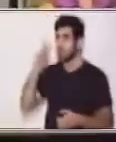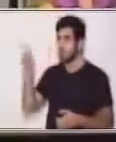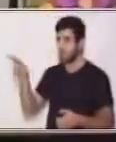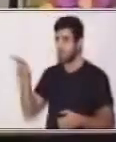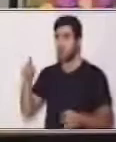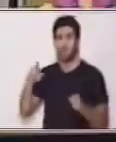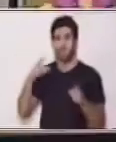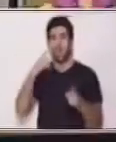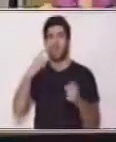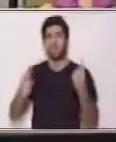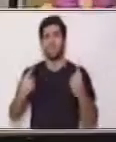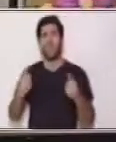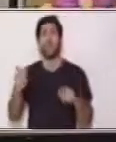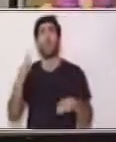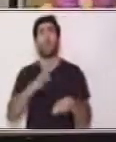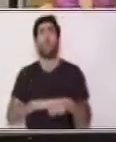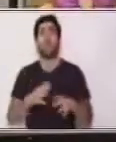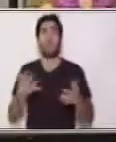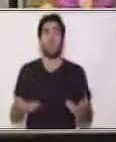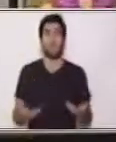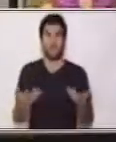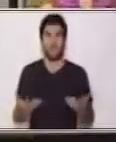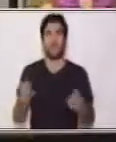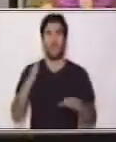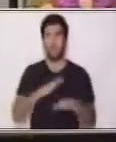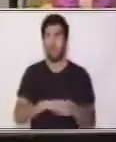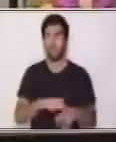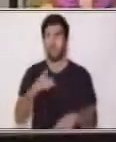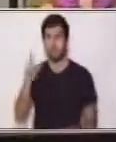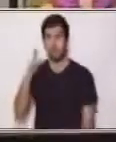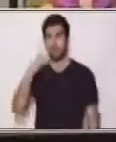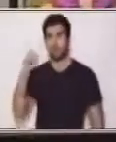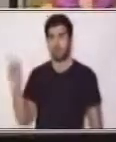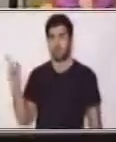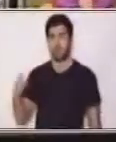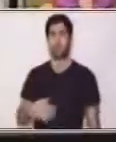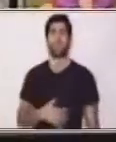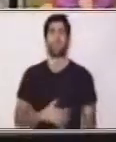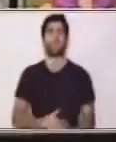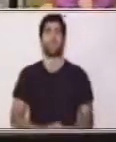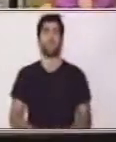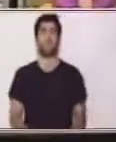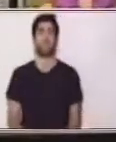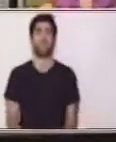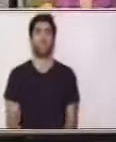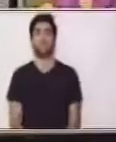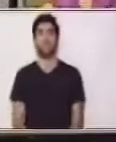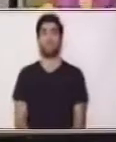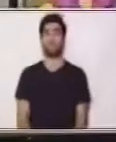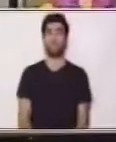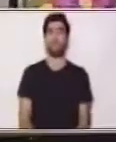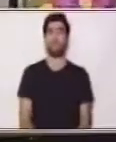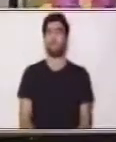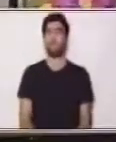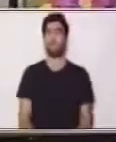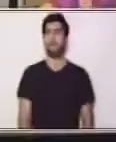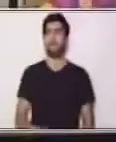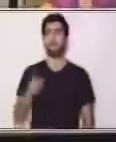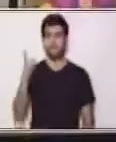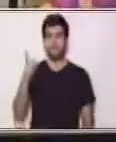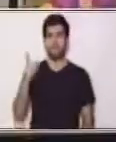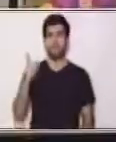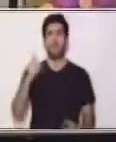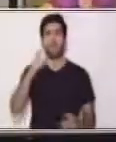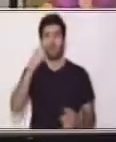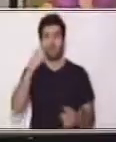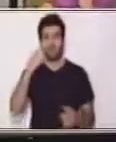siguientes estimaciones. Si yo coloco la bolsa de harina de maíz con una manzana,